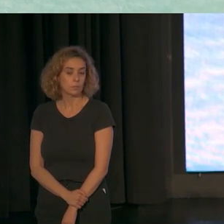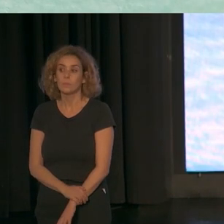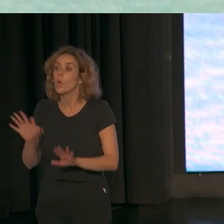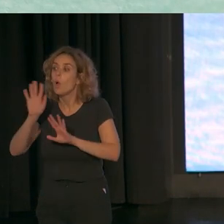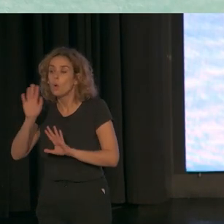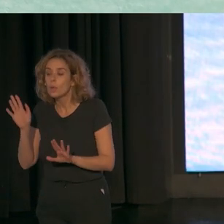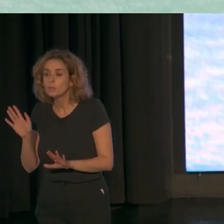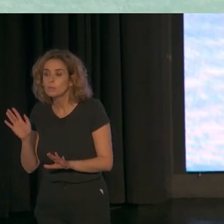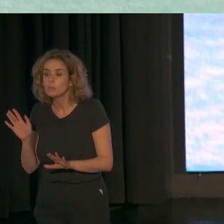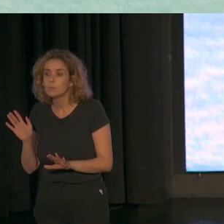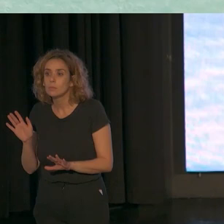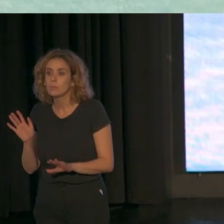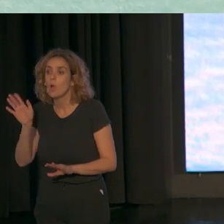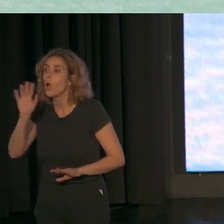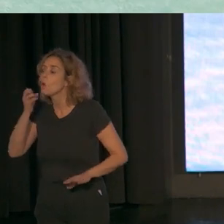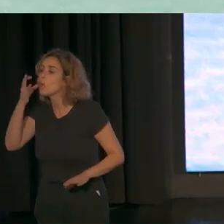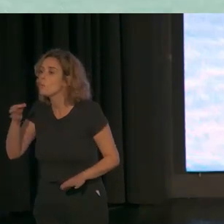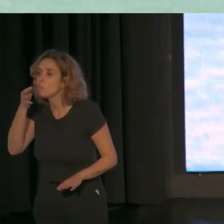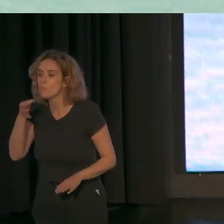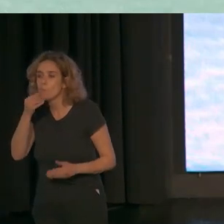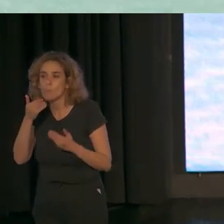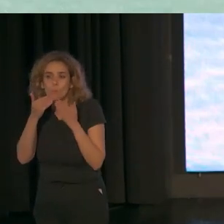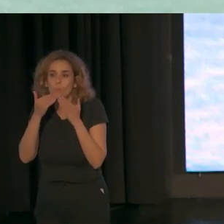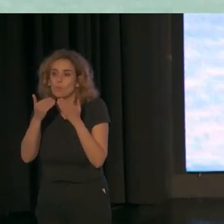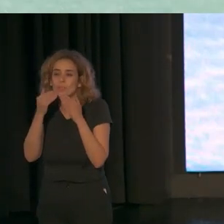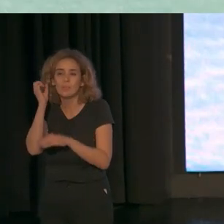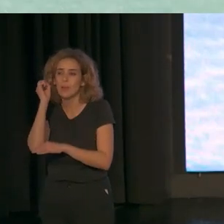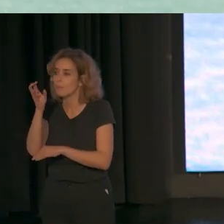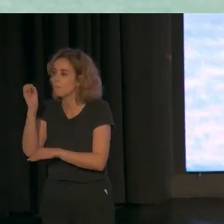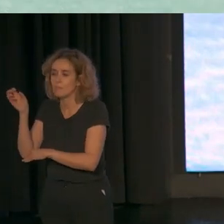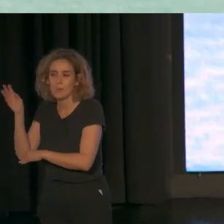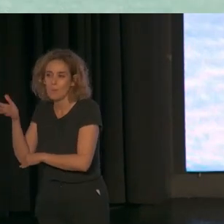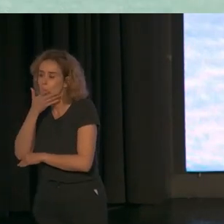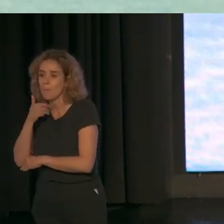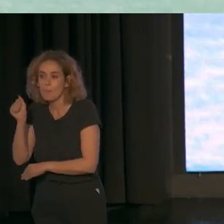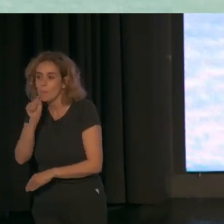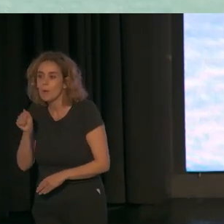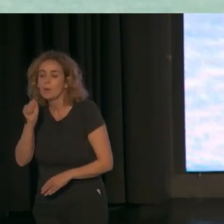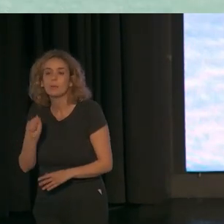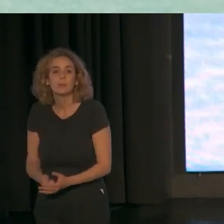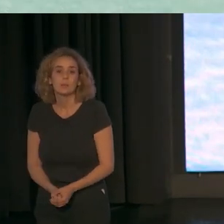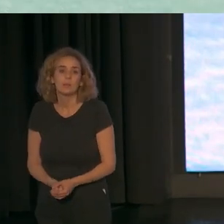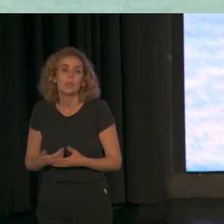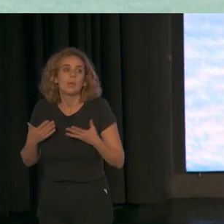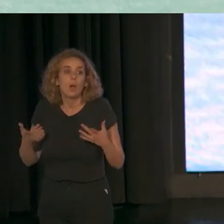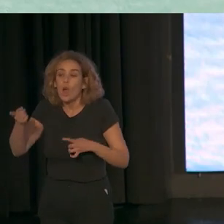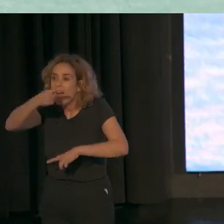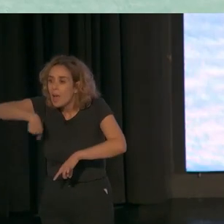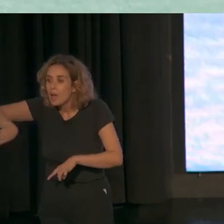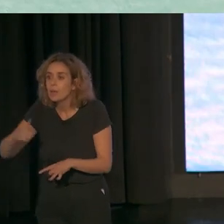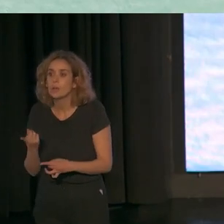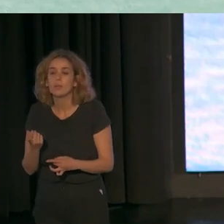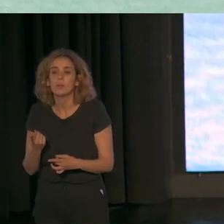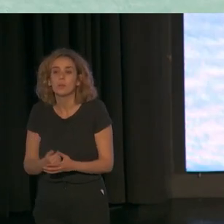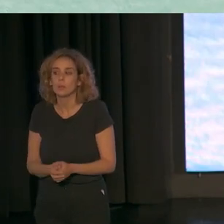Hola Bueno buenas tardes Muchas gracias por la ponencia muy emocionante quería preguntar Bueno a todos a lo mejor